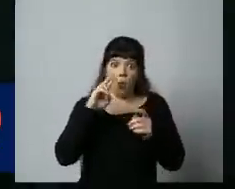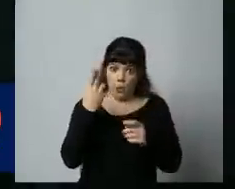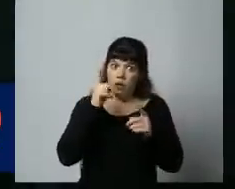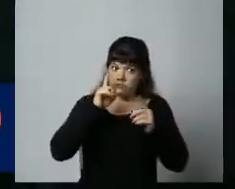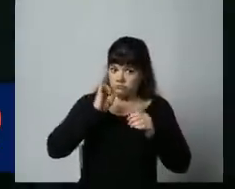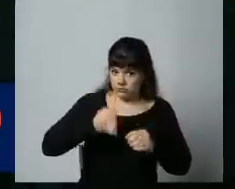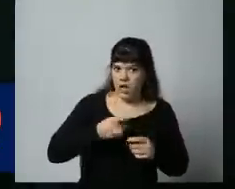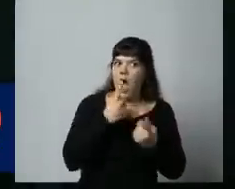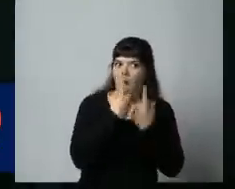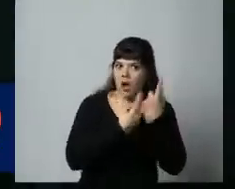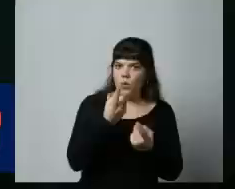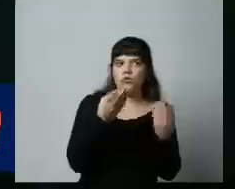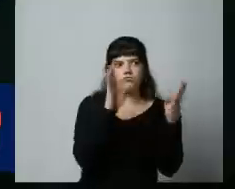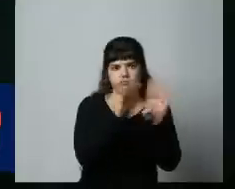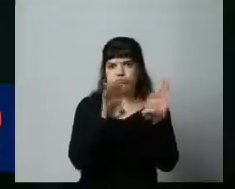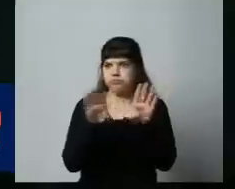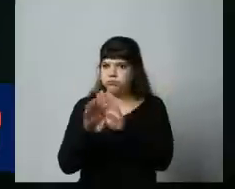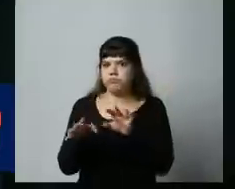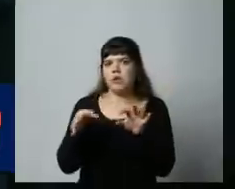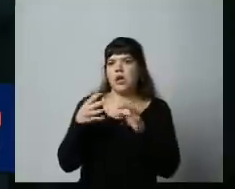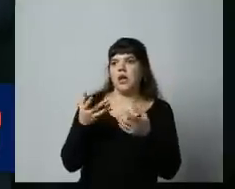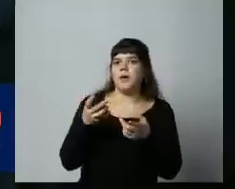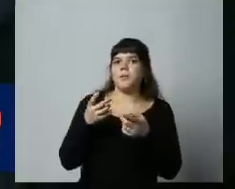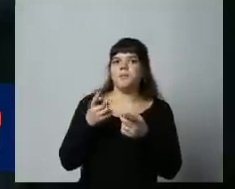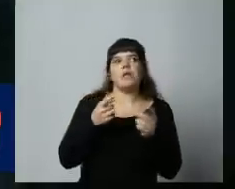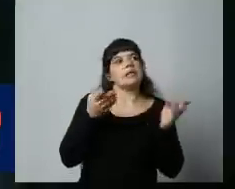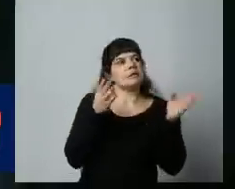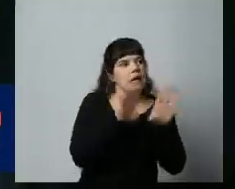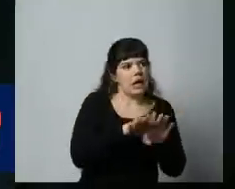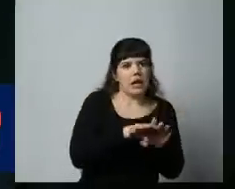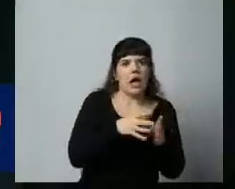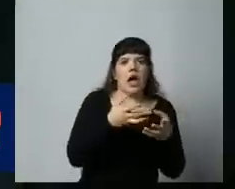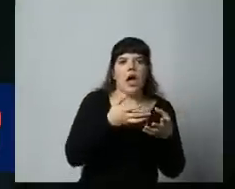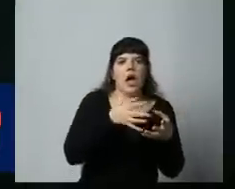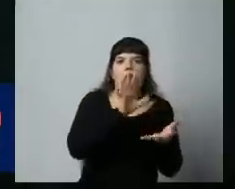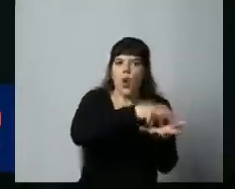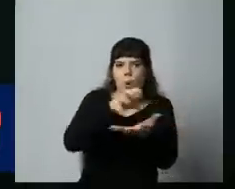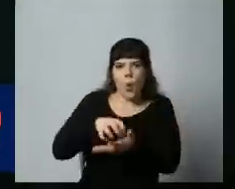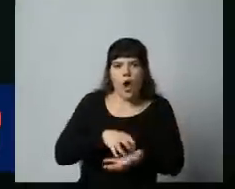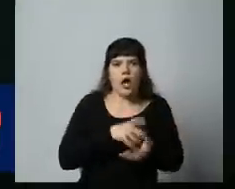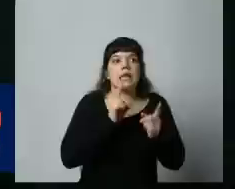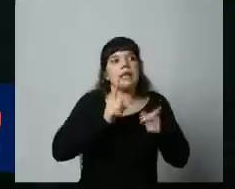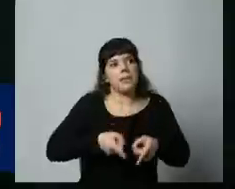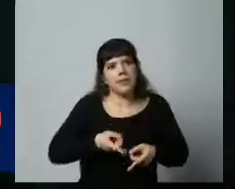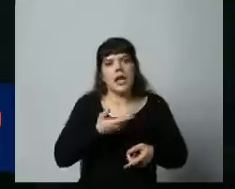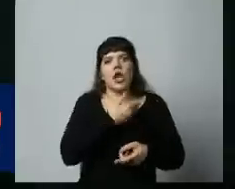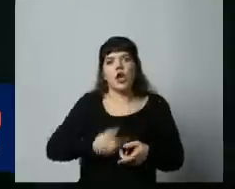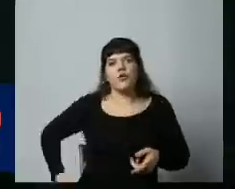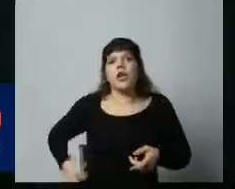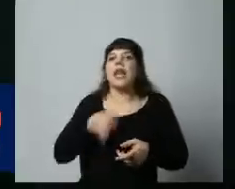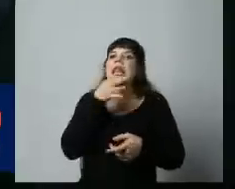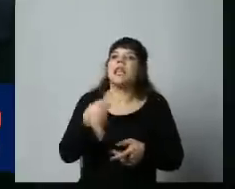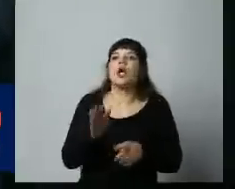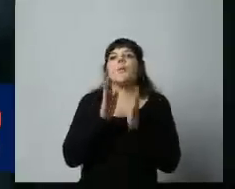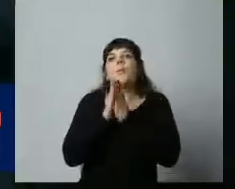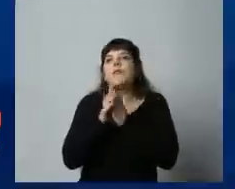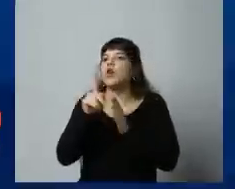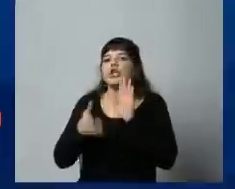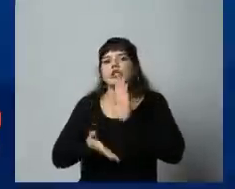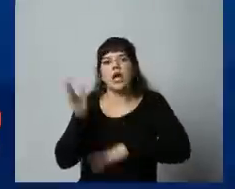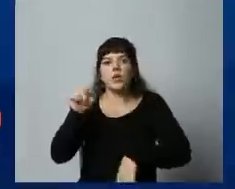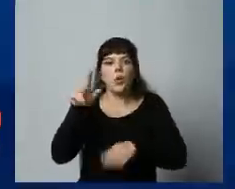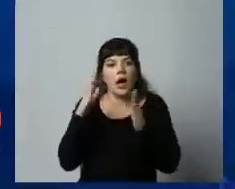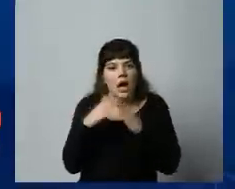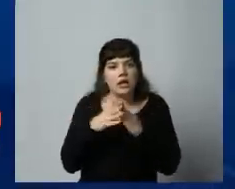hubo que tomar distancia y cerraron algunos negocios y el gobierno exhortó y cerró las escuelas y demás el